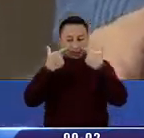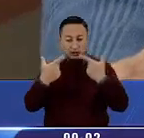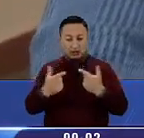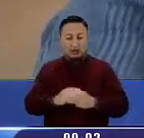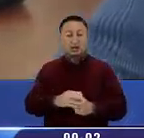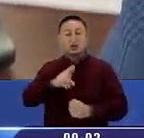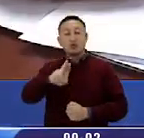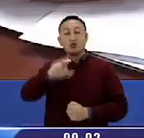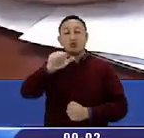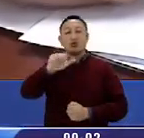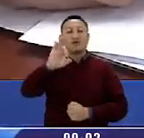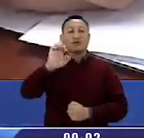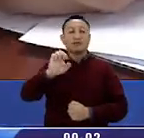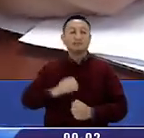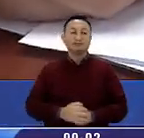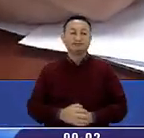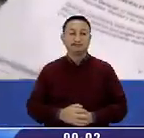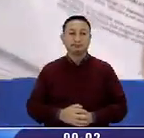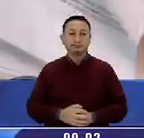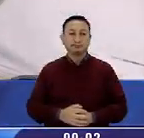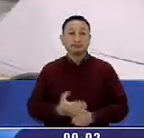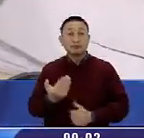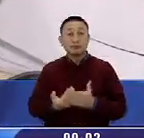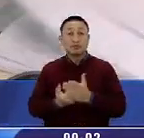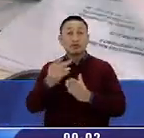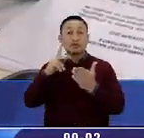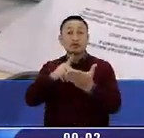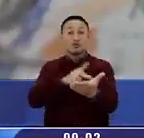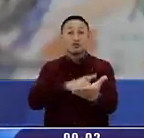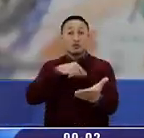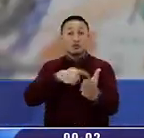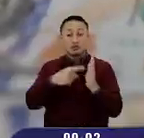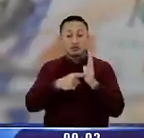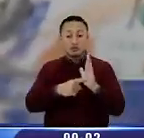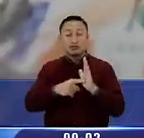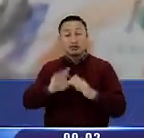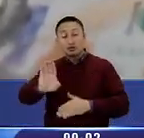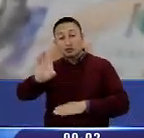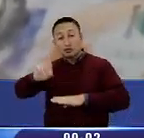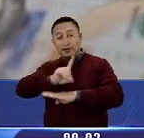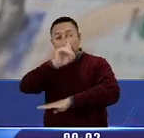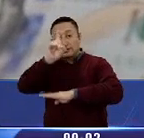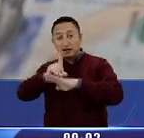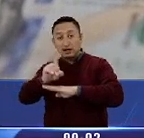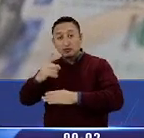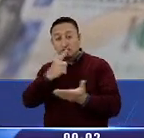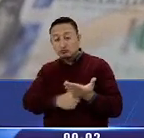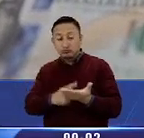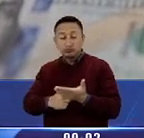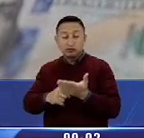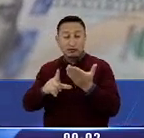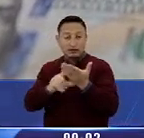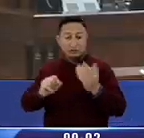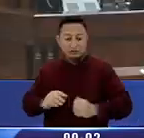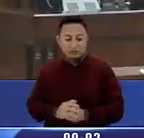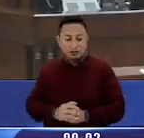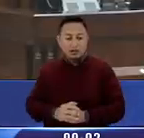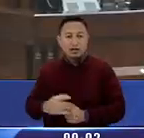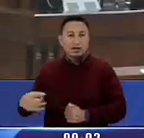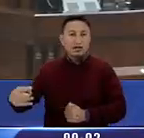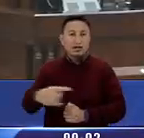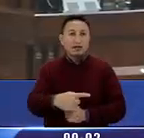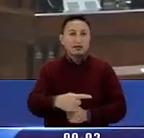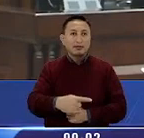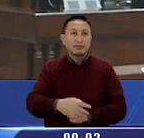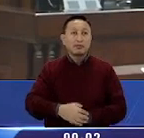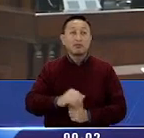la UAFE. Este nuevo proyecto también estipula que el director de la Unidad de Análisis Financiero será seleccionado por